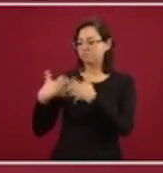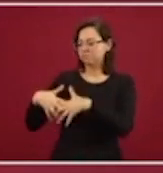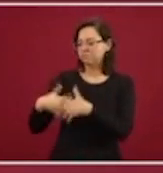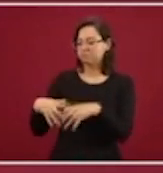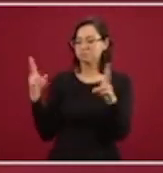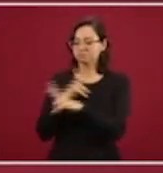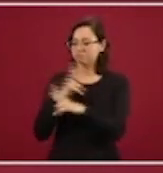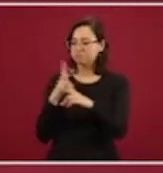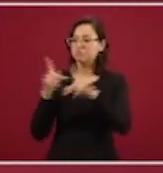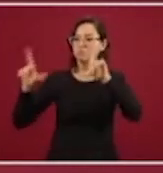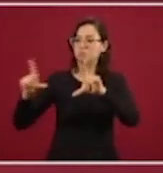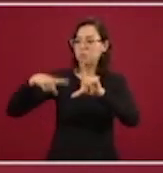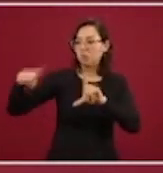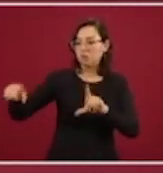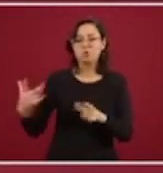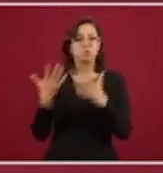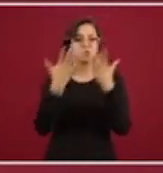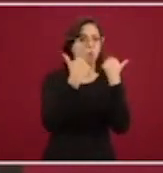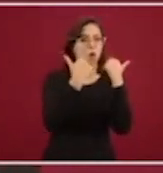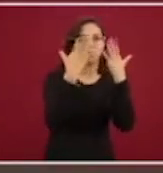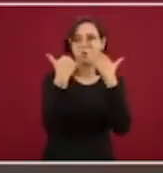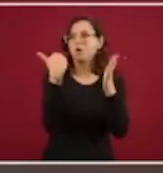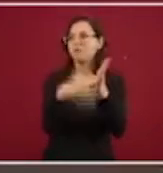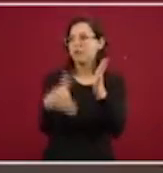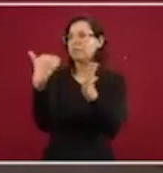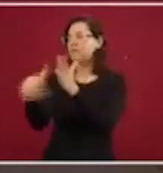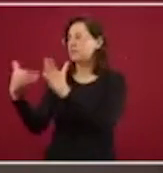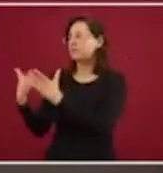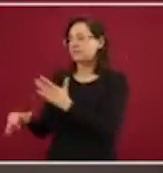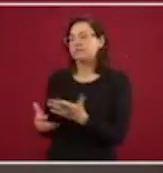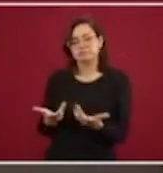de monitores, pero también les expresé